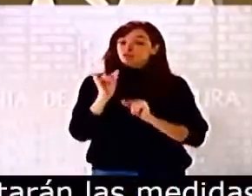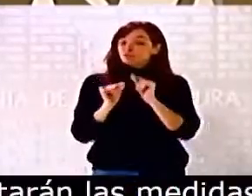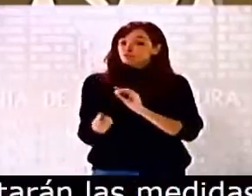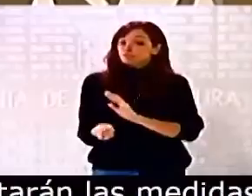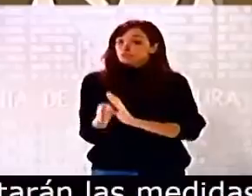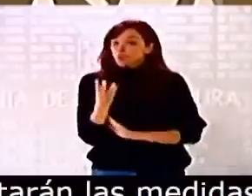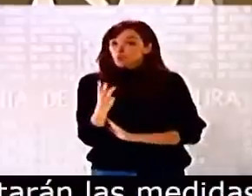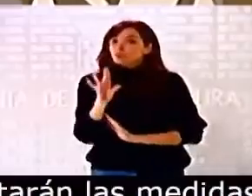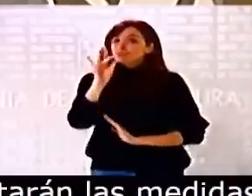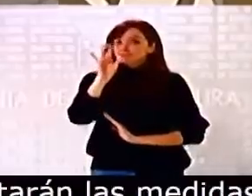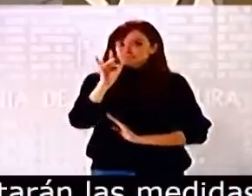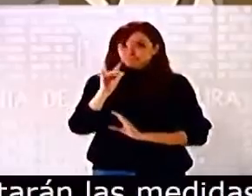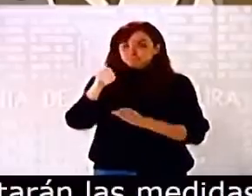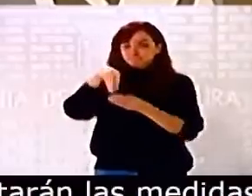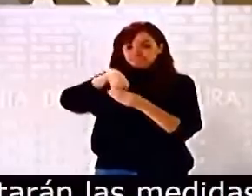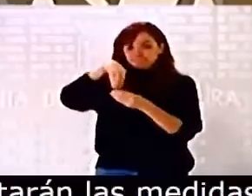del